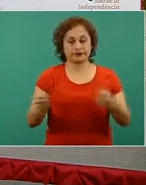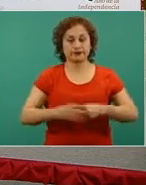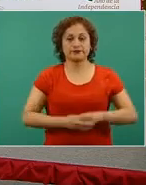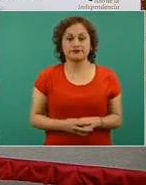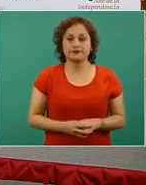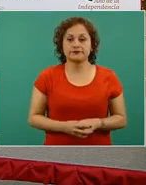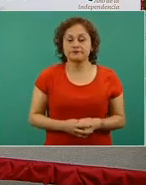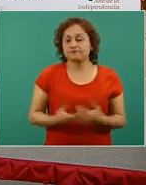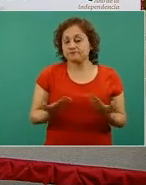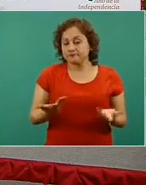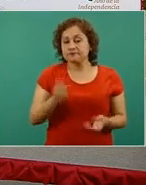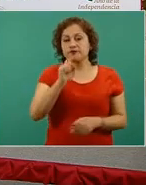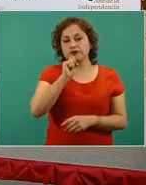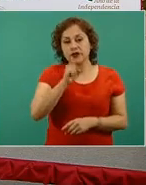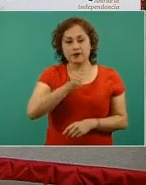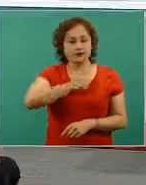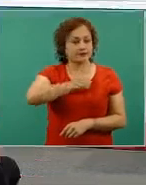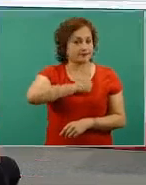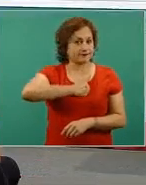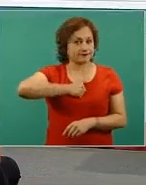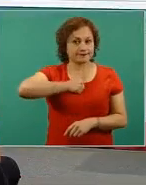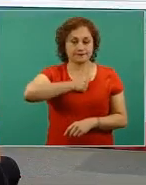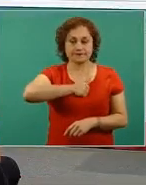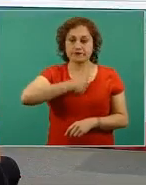Lamentablemente, pues ya tenemos un reporte de